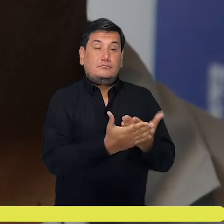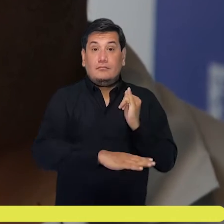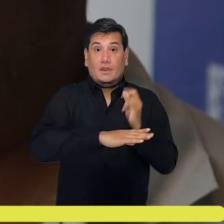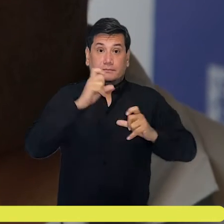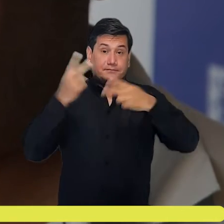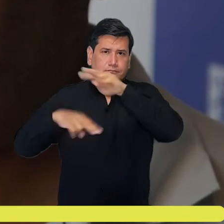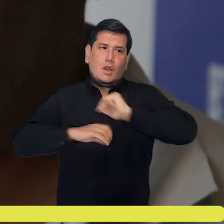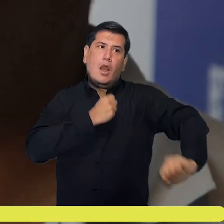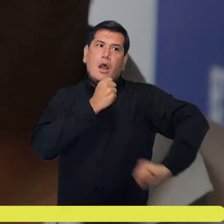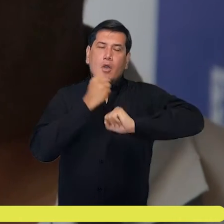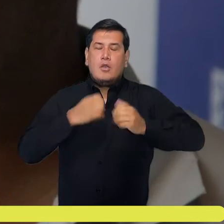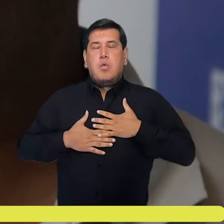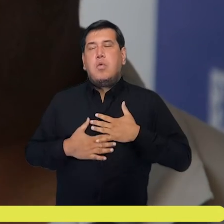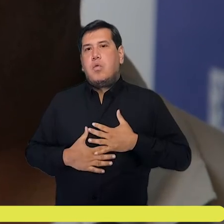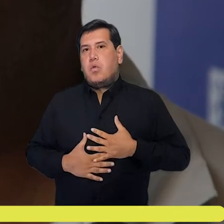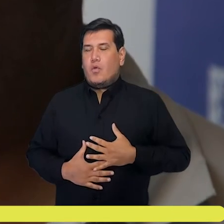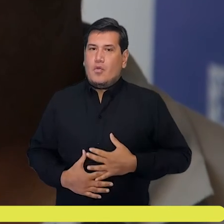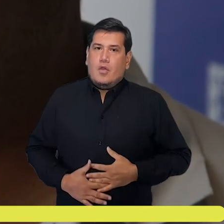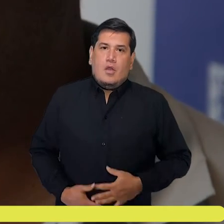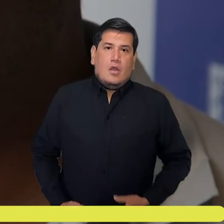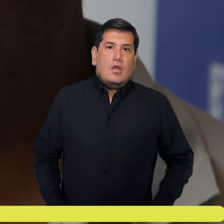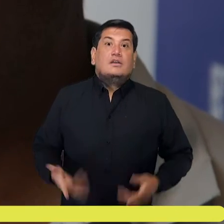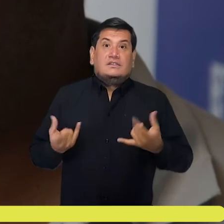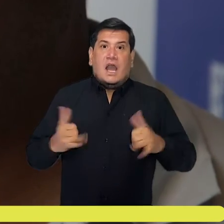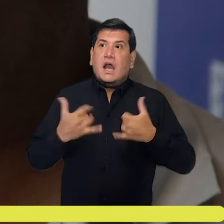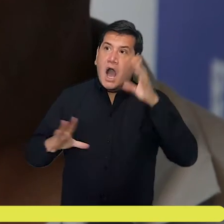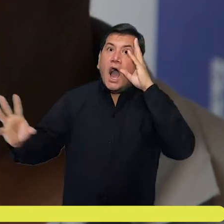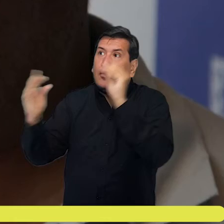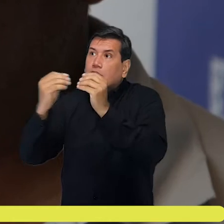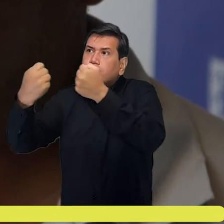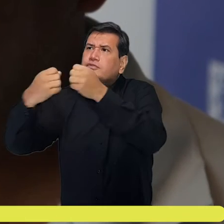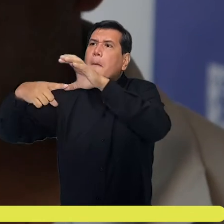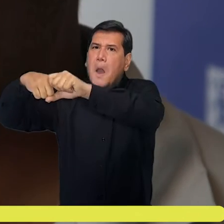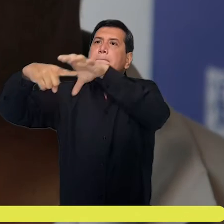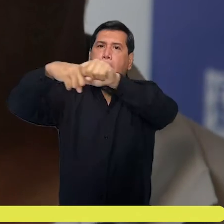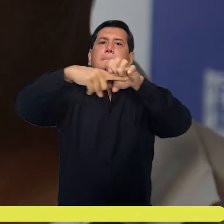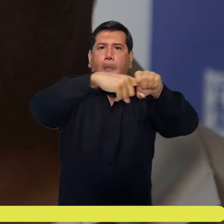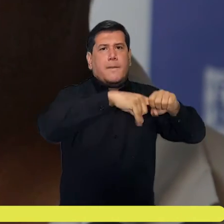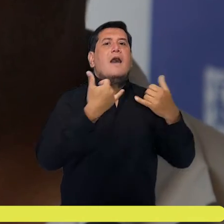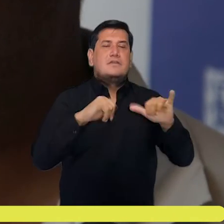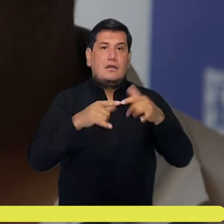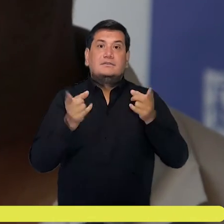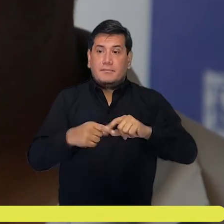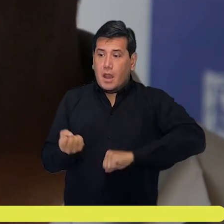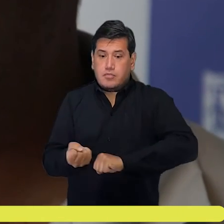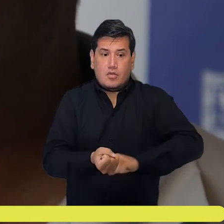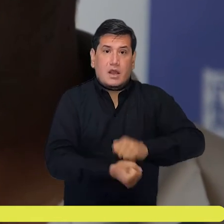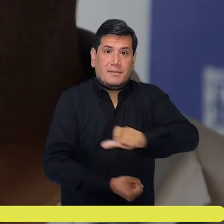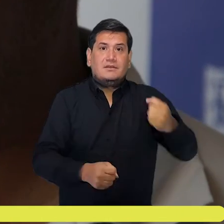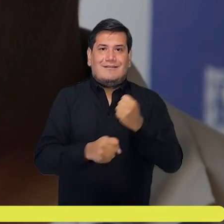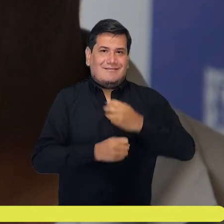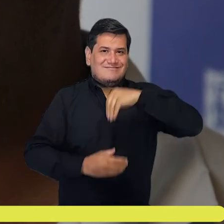IDT tengo una esperanza más y puedo cerrar más negocios con colegas y